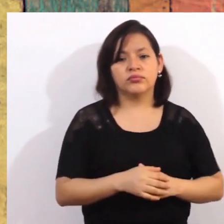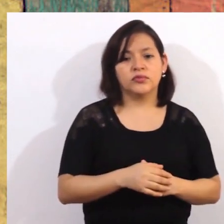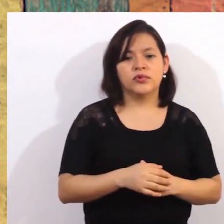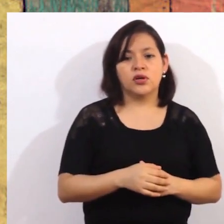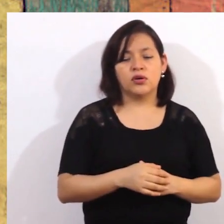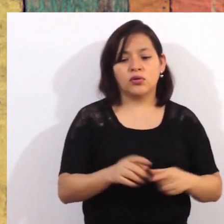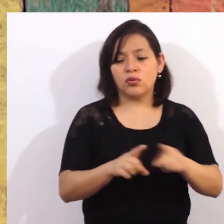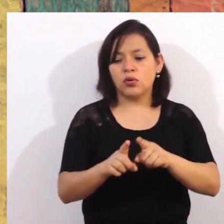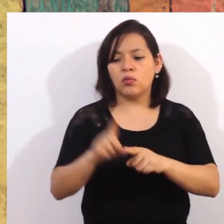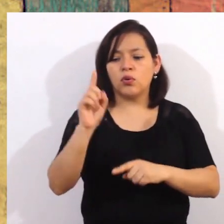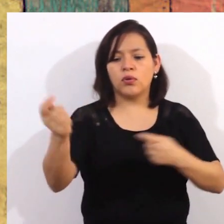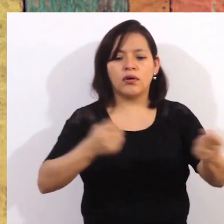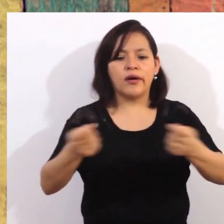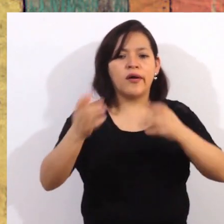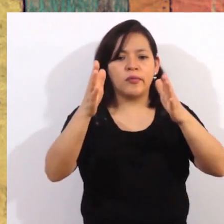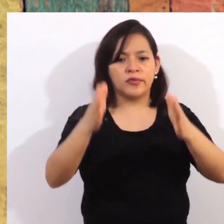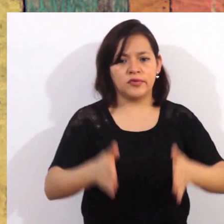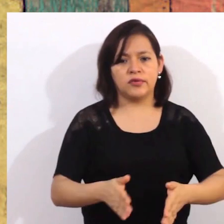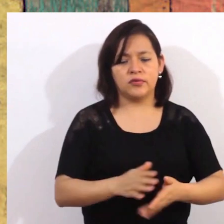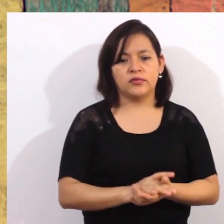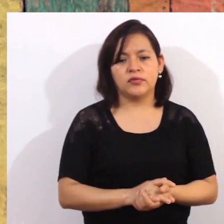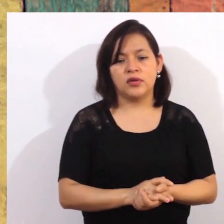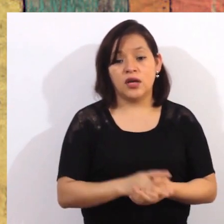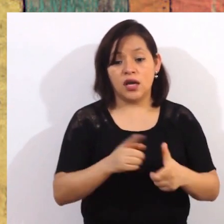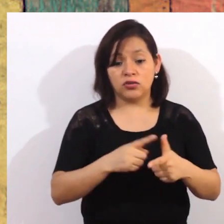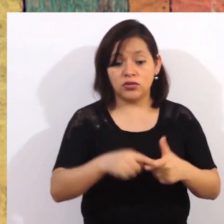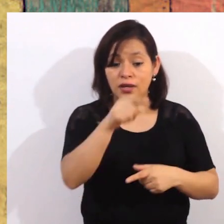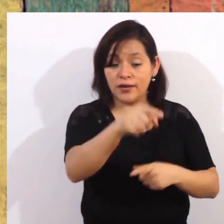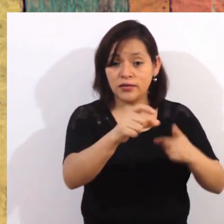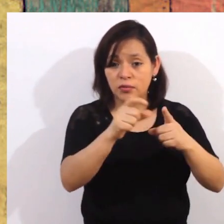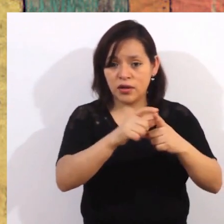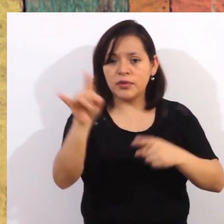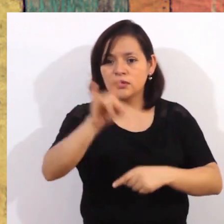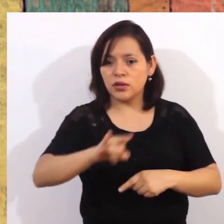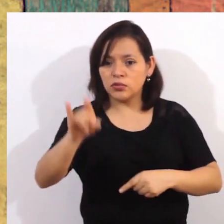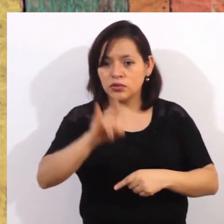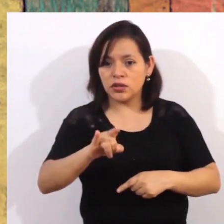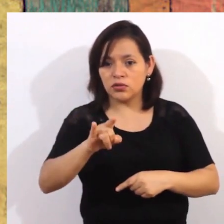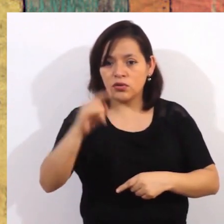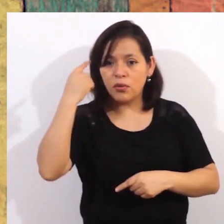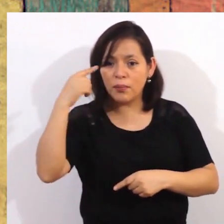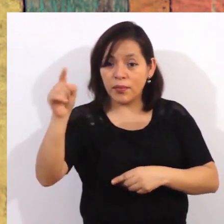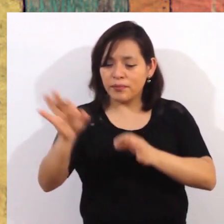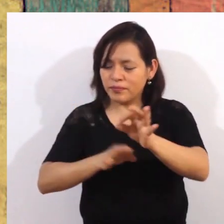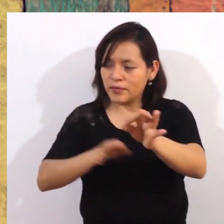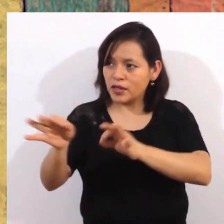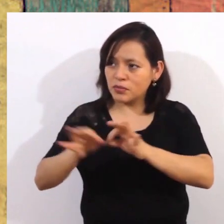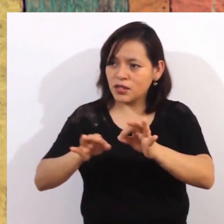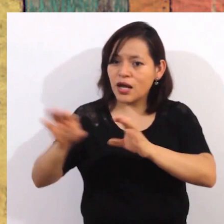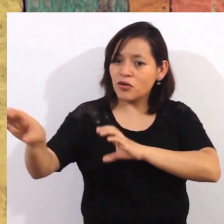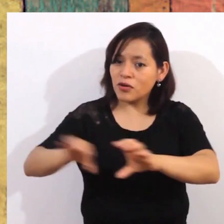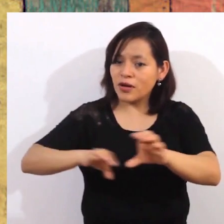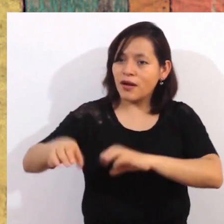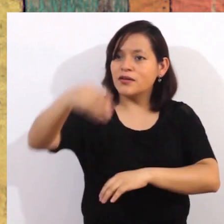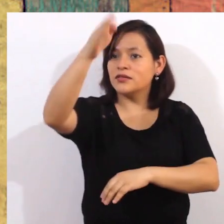de la casa. Este es el término que se utiliza para describir la acción de Dios con referencia